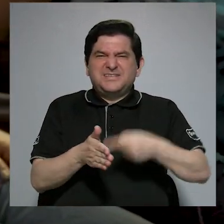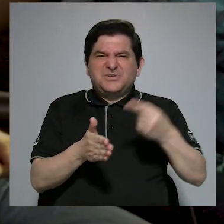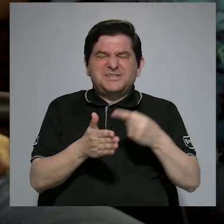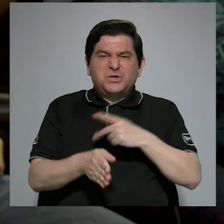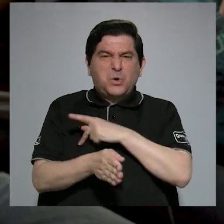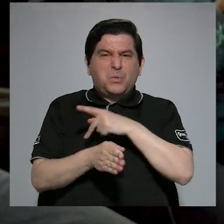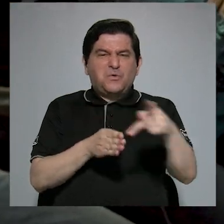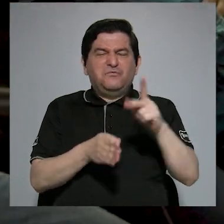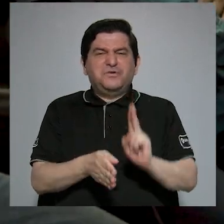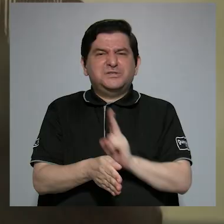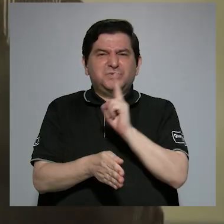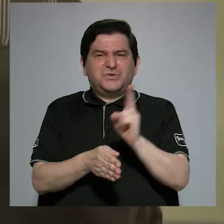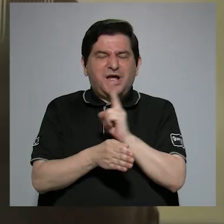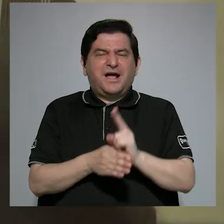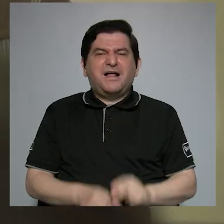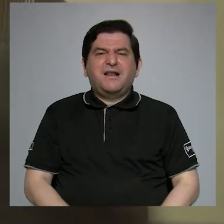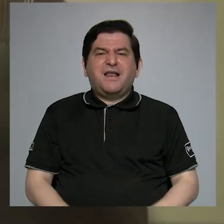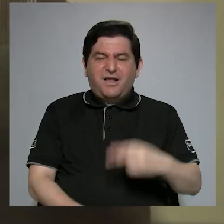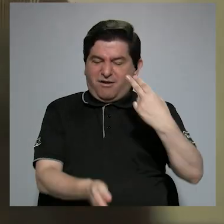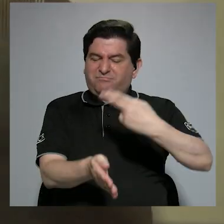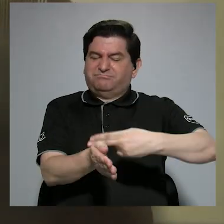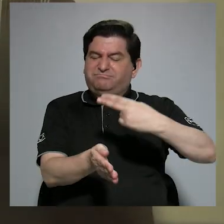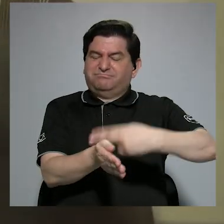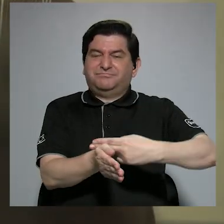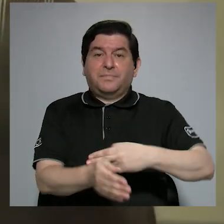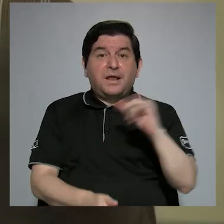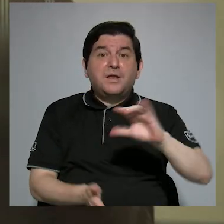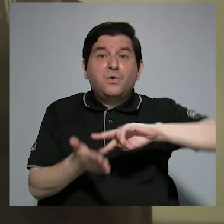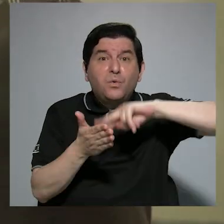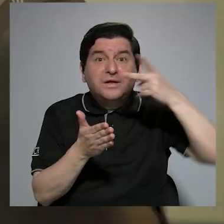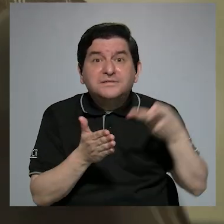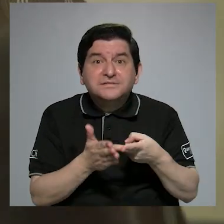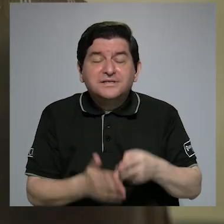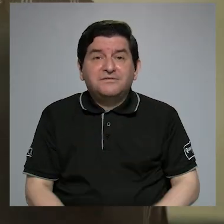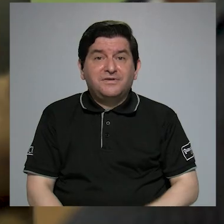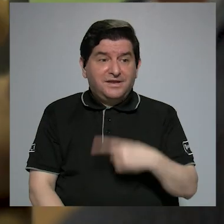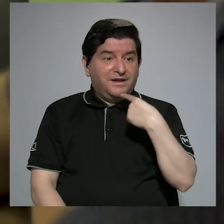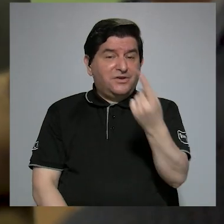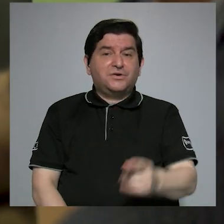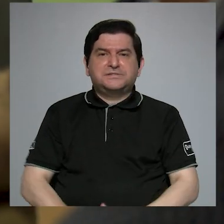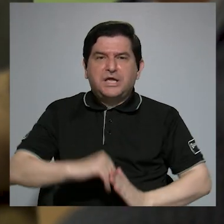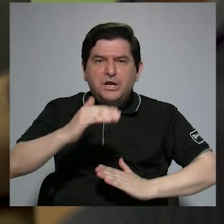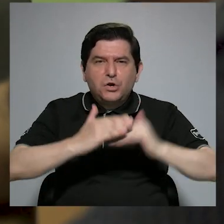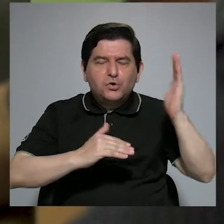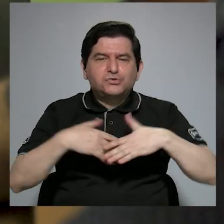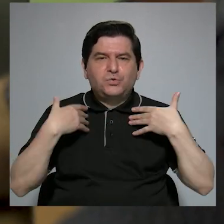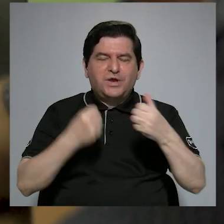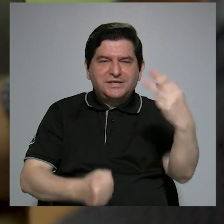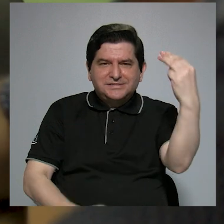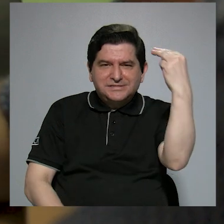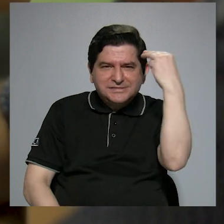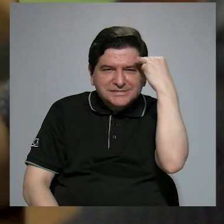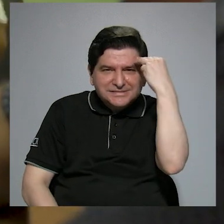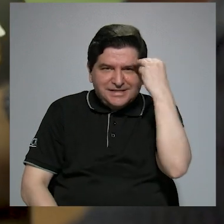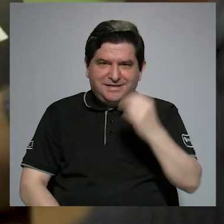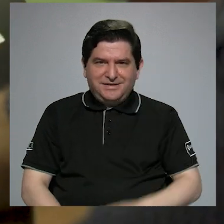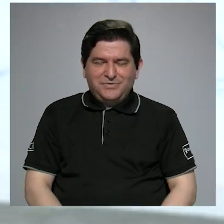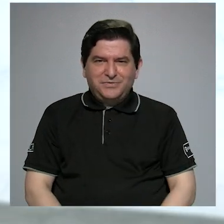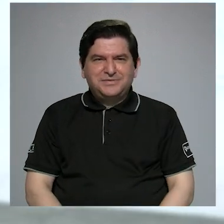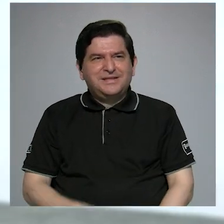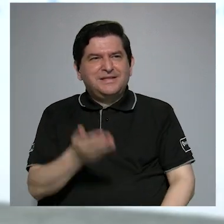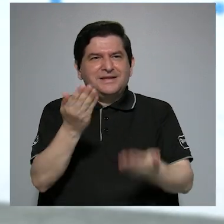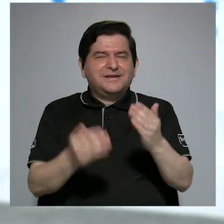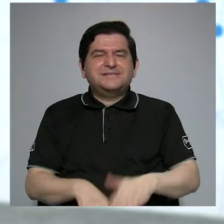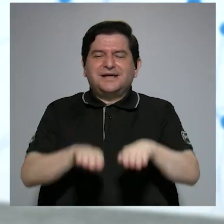veces los profesionales utilizan en los hospitales. Eso también significa esto que decimos de construir una salud mental que sea